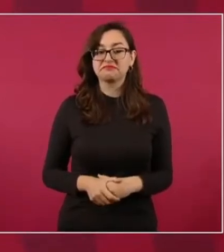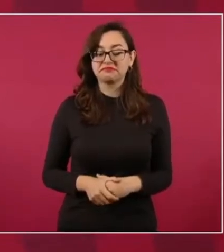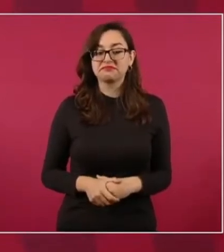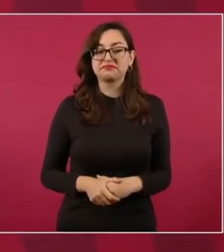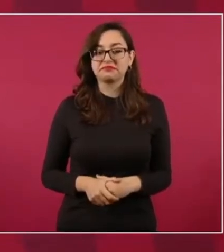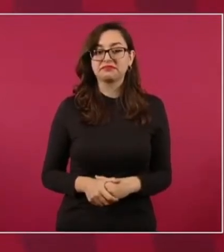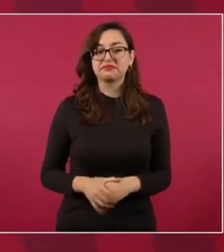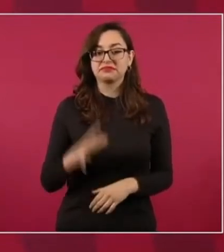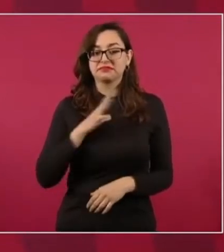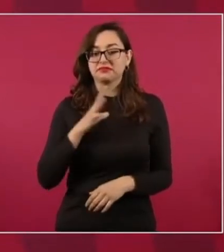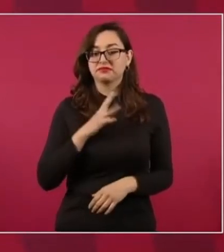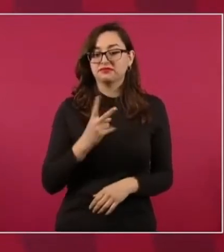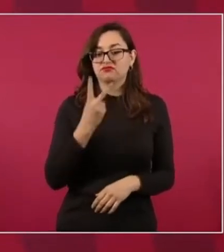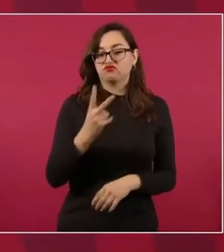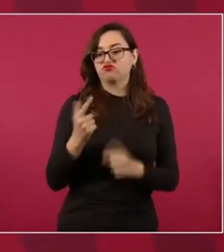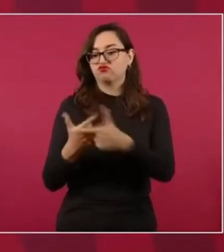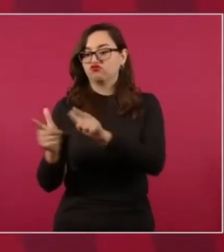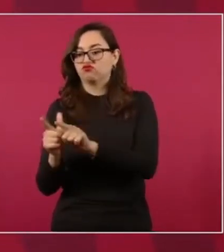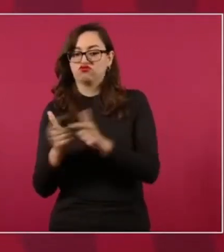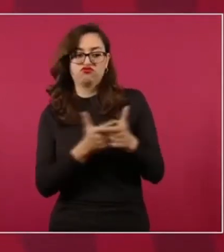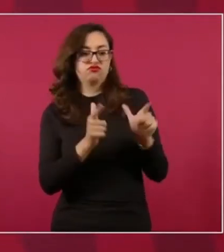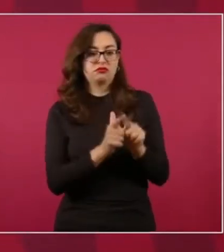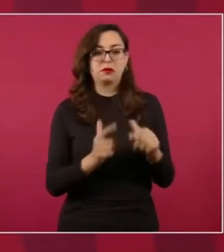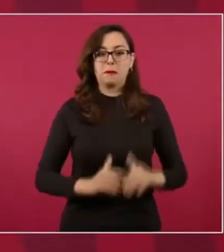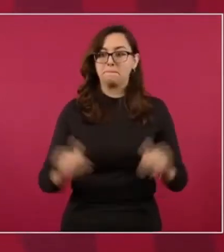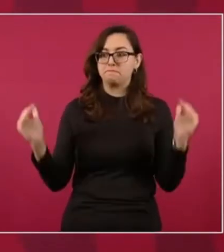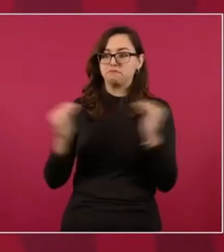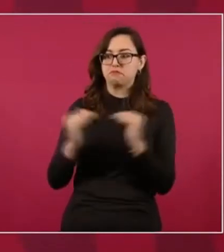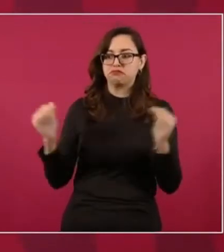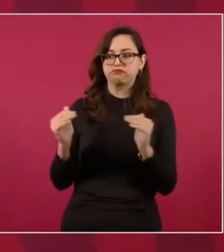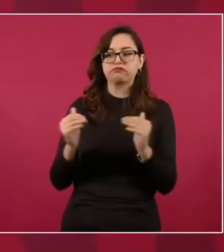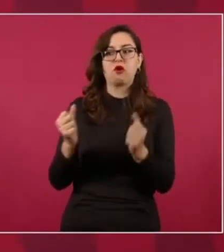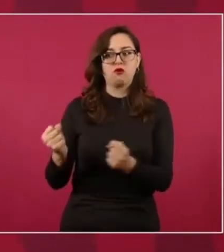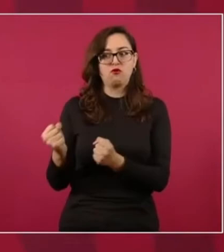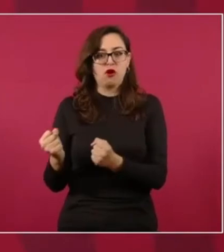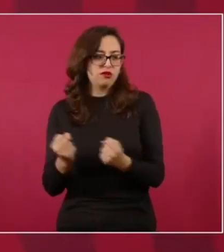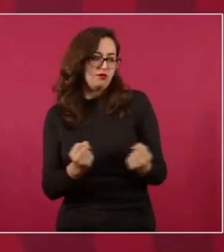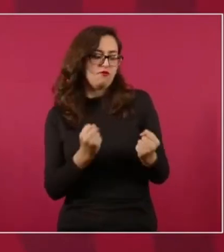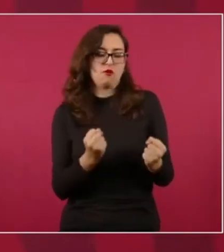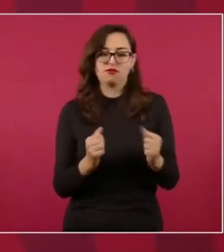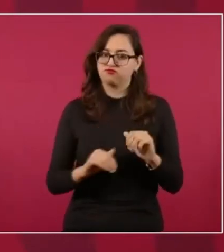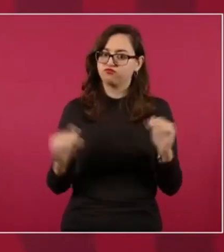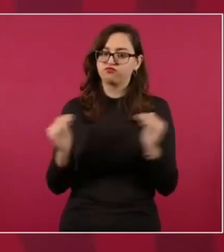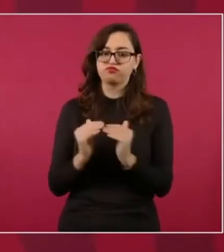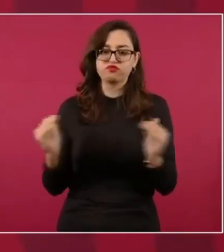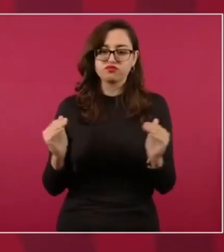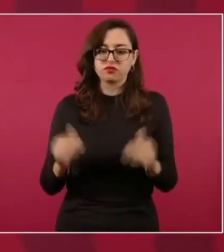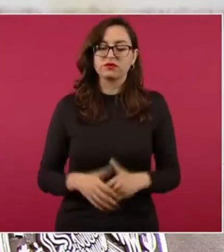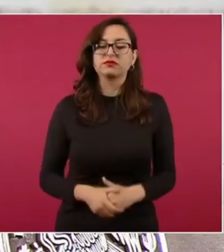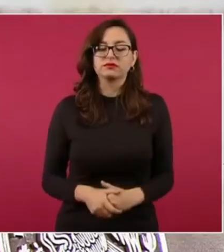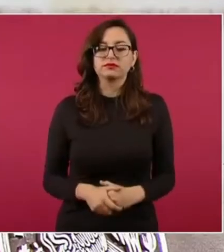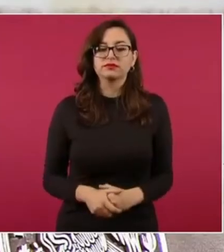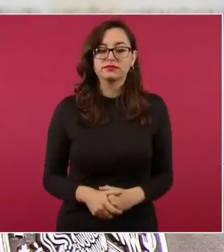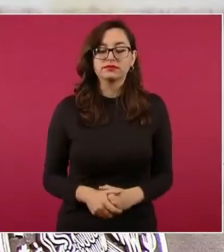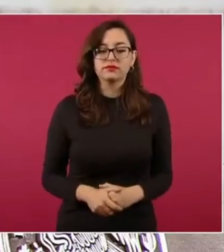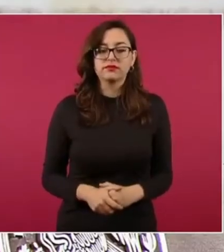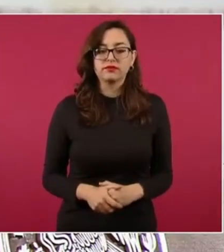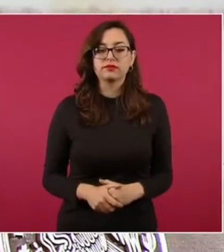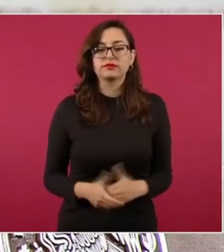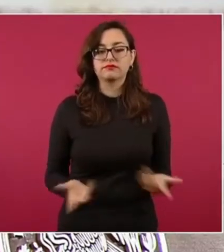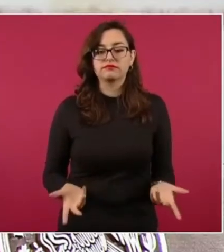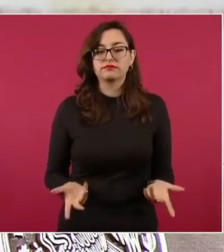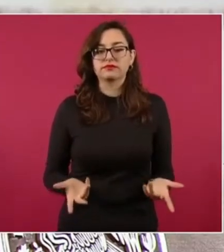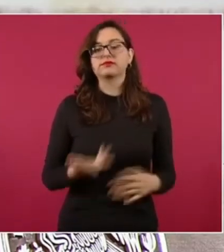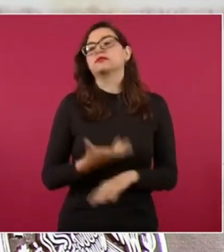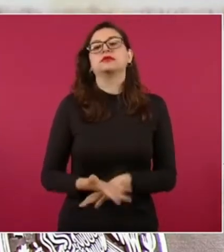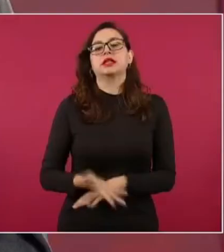Dodgers y San Diego, ¿sí? Y la vez pasada lo dije,